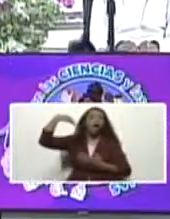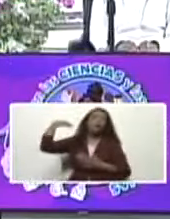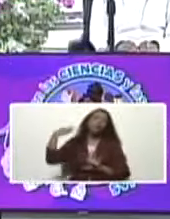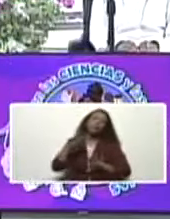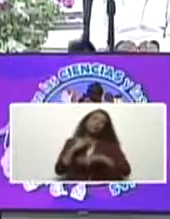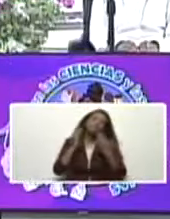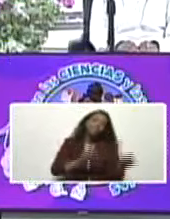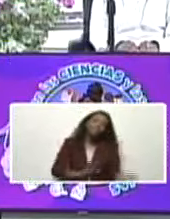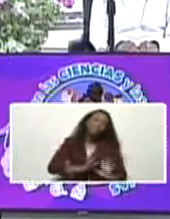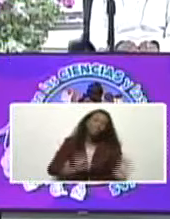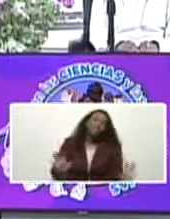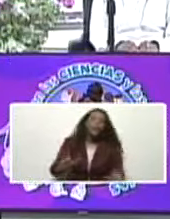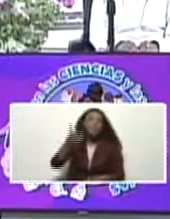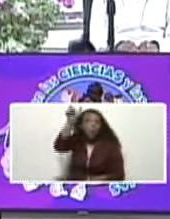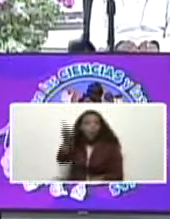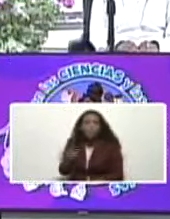ejemplo,